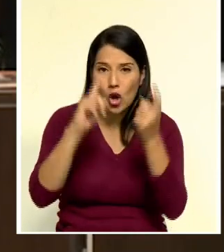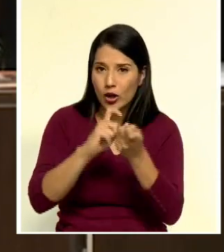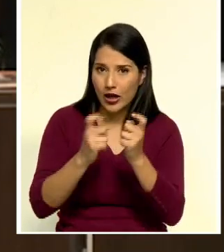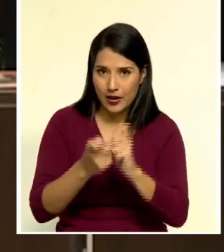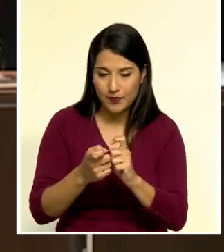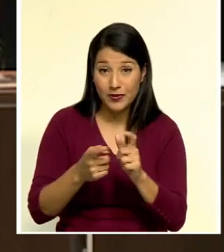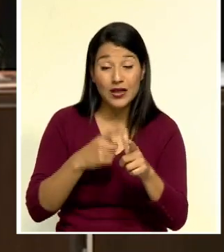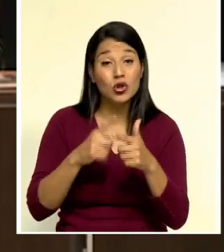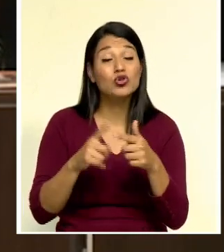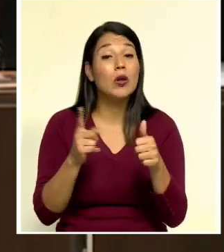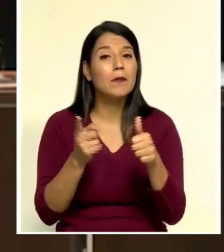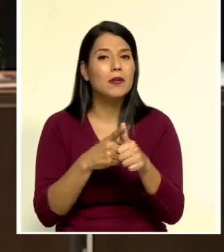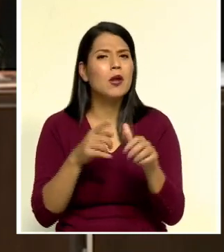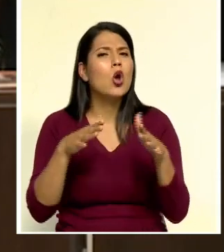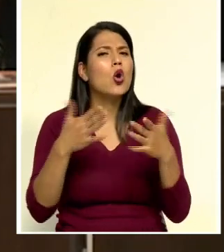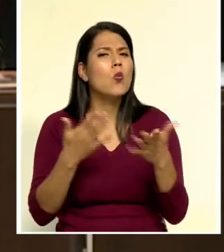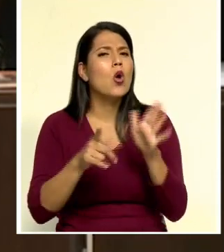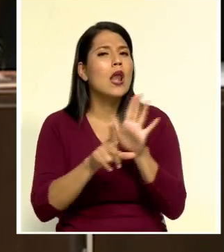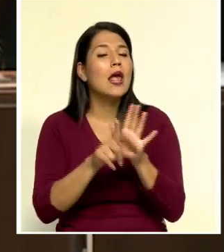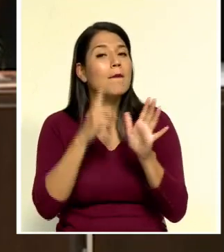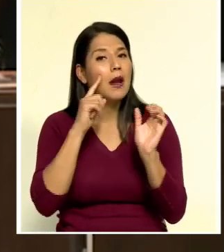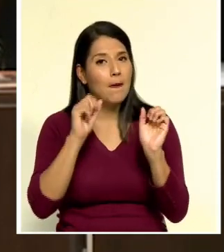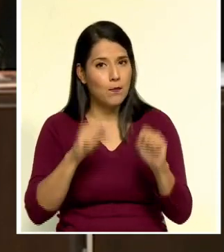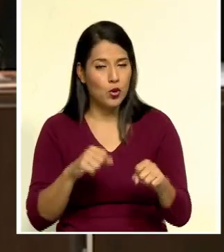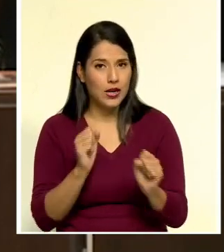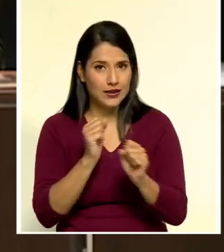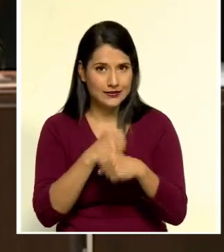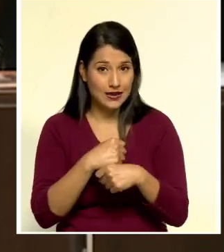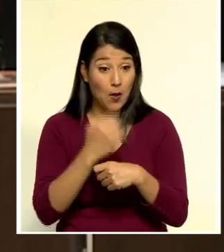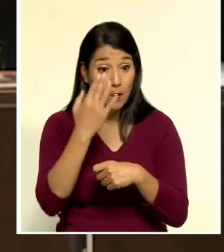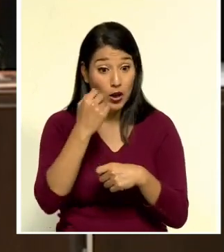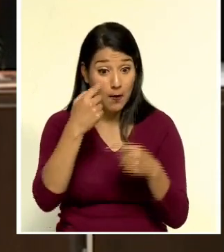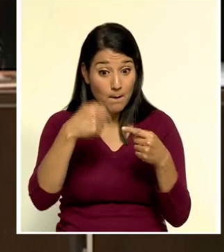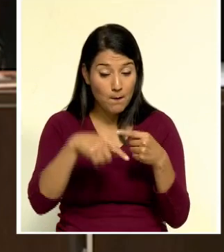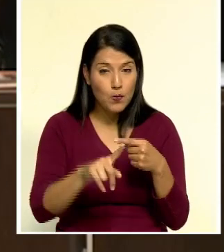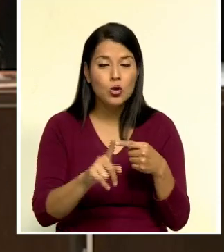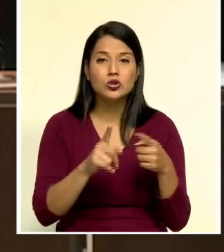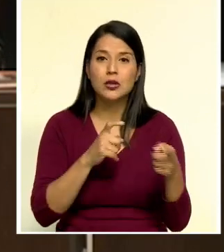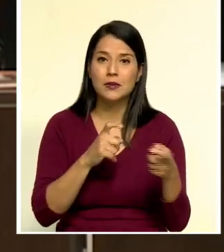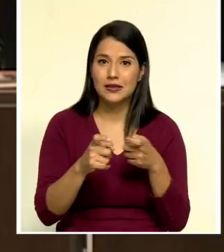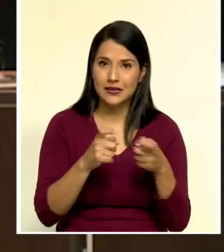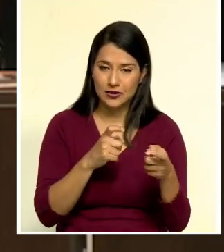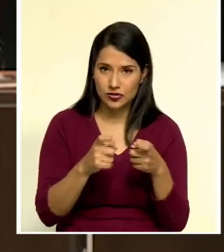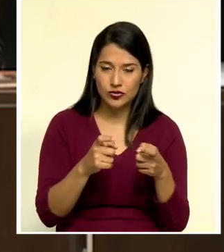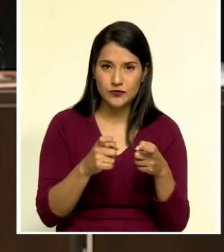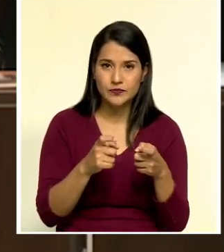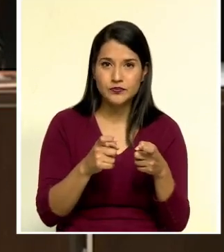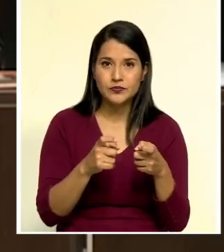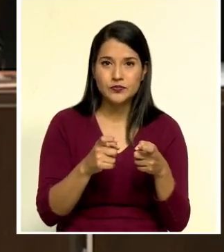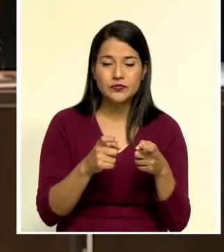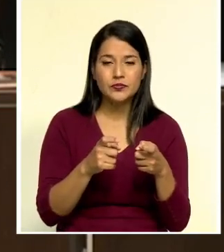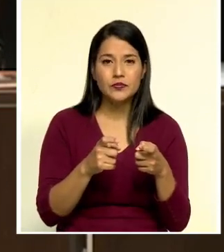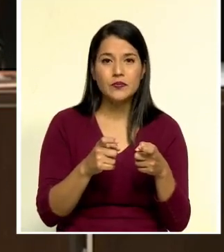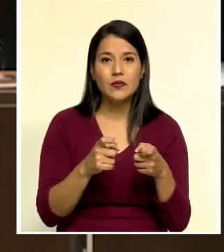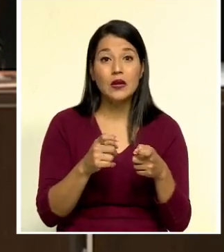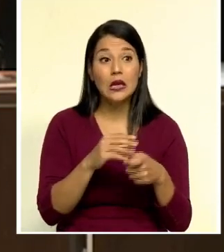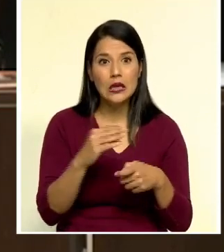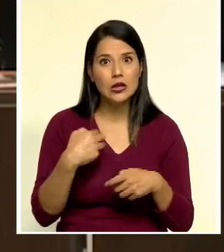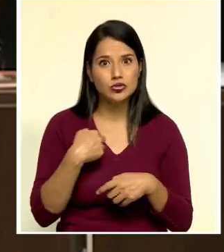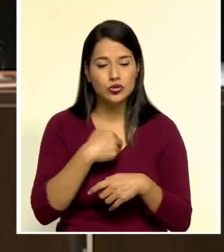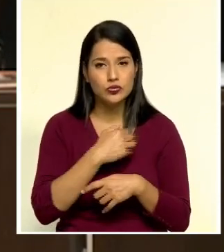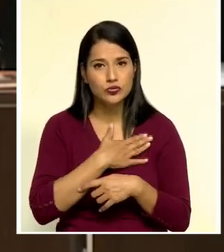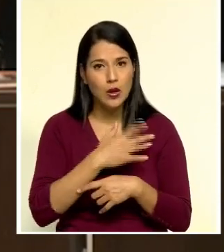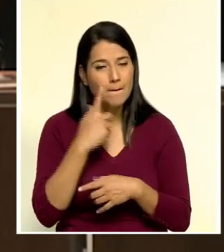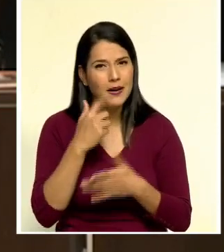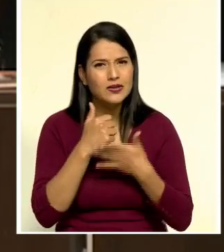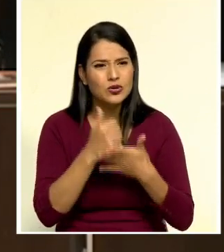la normativa para hacerlo, que definitivamente la próxima administración tenemos que ver, y el CEFI está en toda la disposición de colaborar